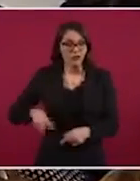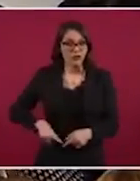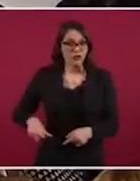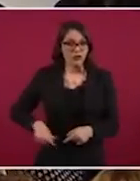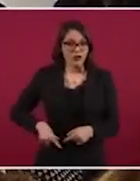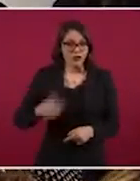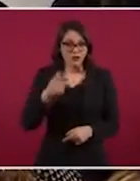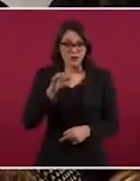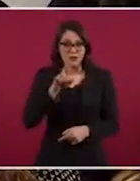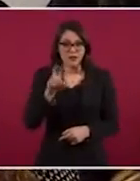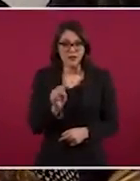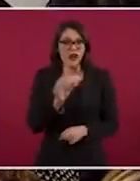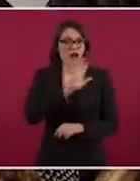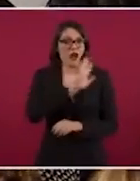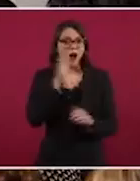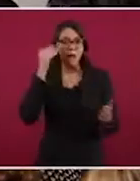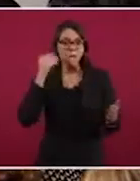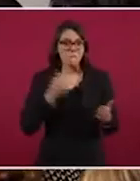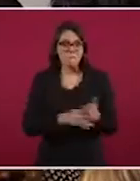está hasta en el exilio.